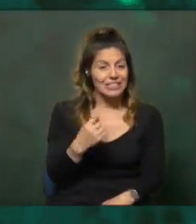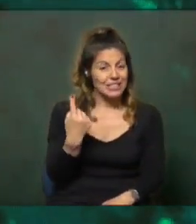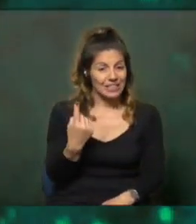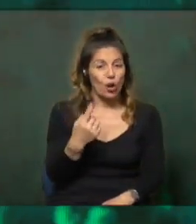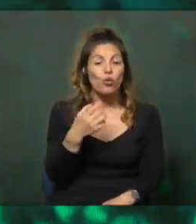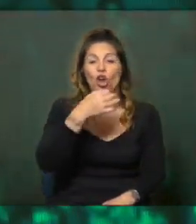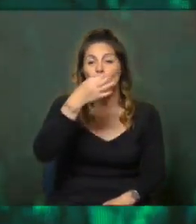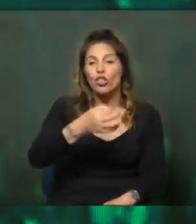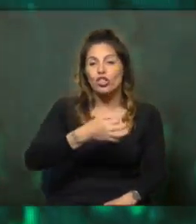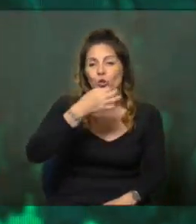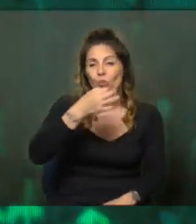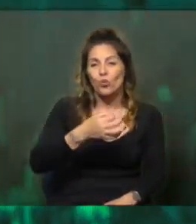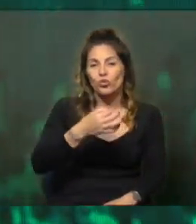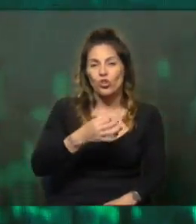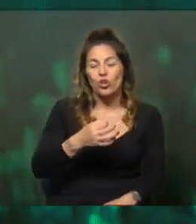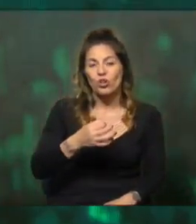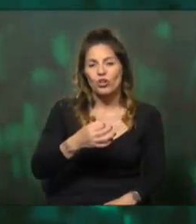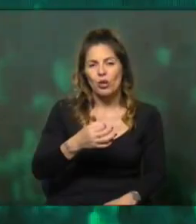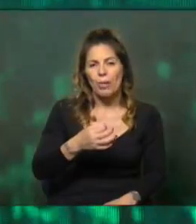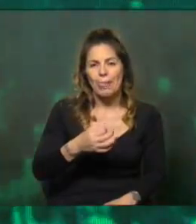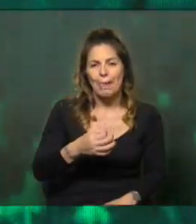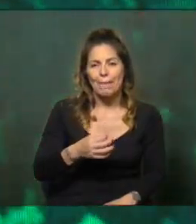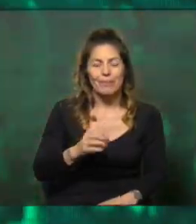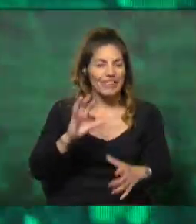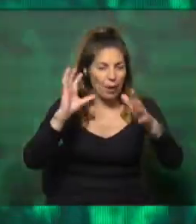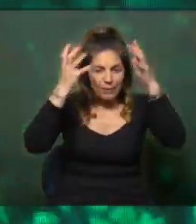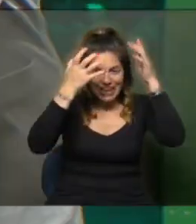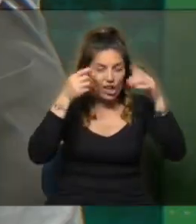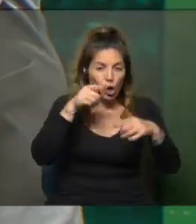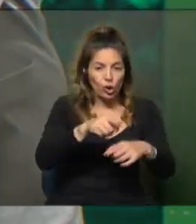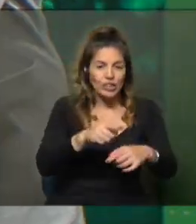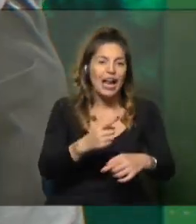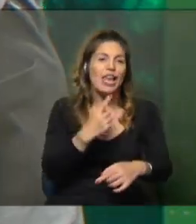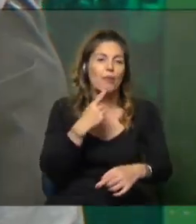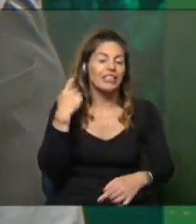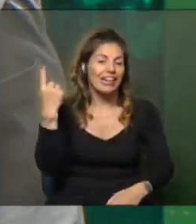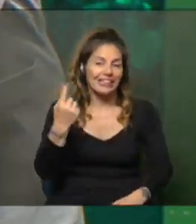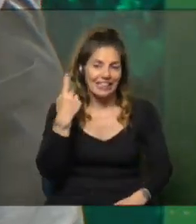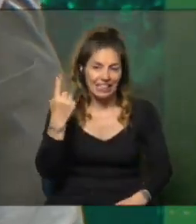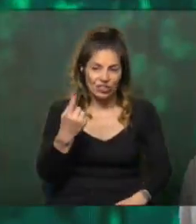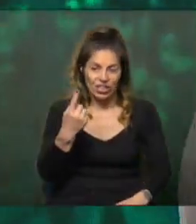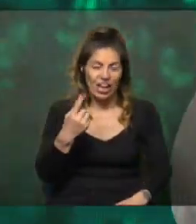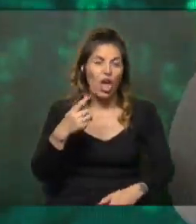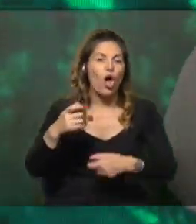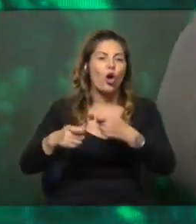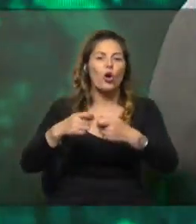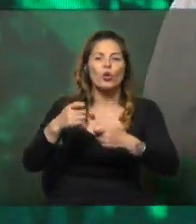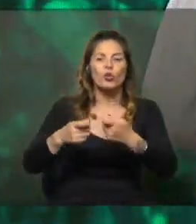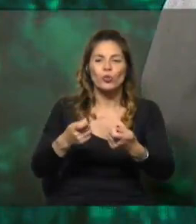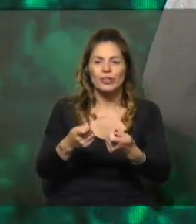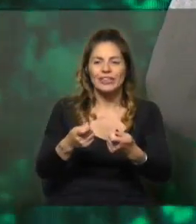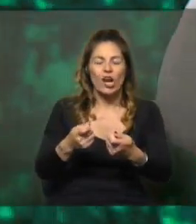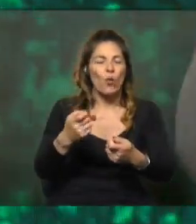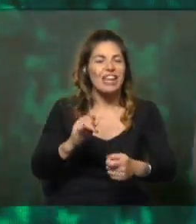de los discursos más eh beligerantes de de mi ley iba hacia la política exterior en el sentido de que eh construía eh